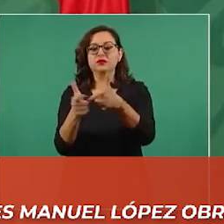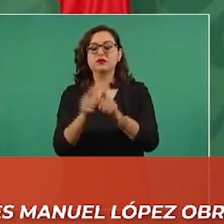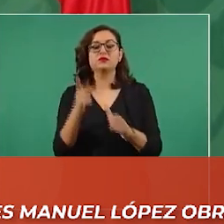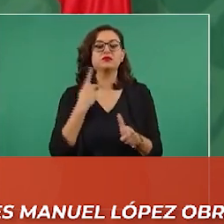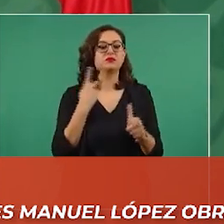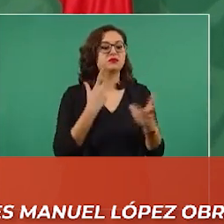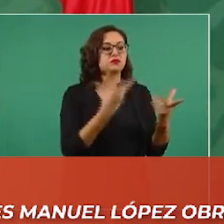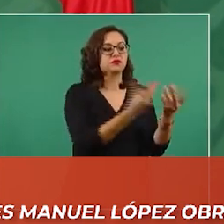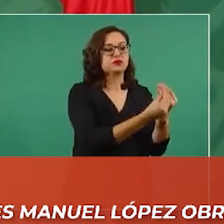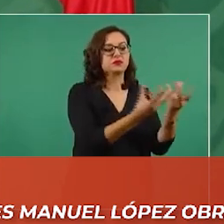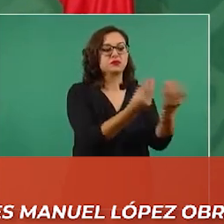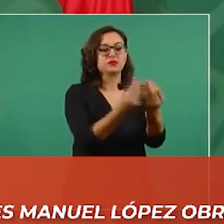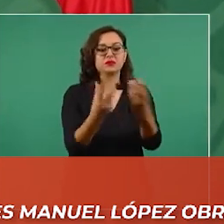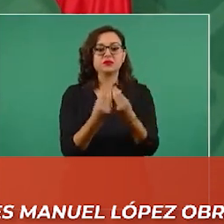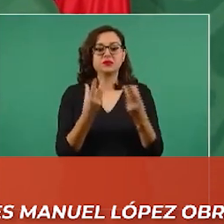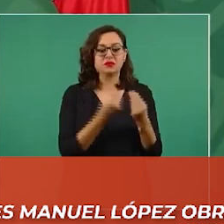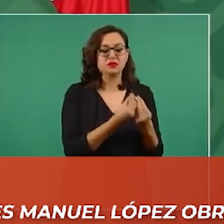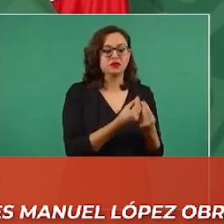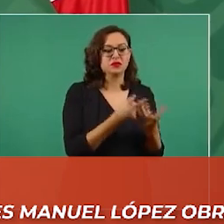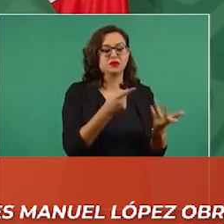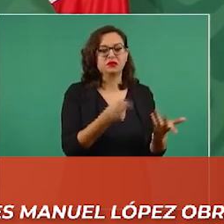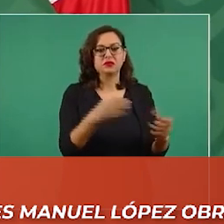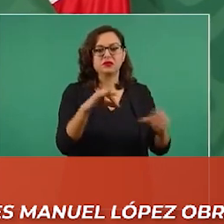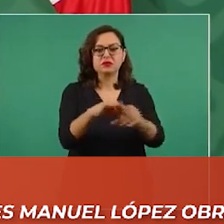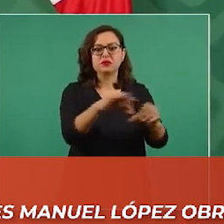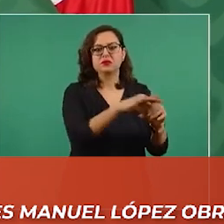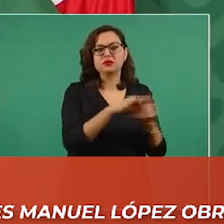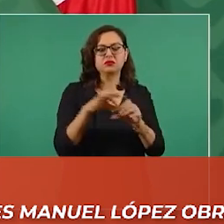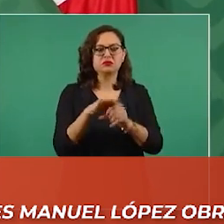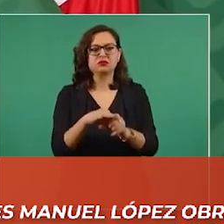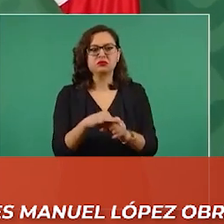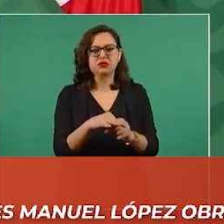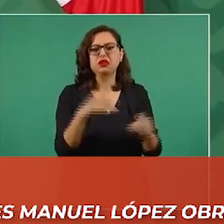votó. Son impresentables.